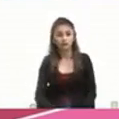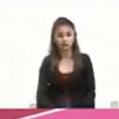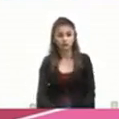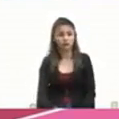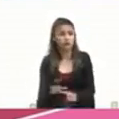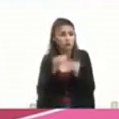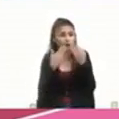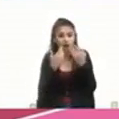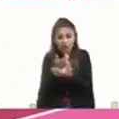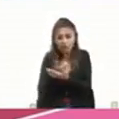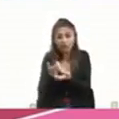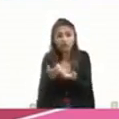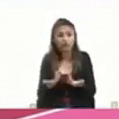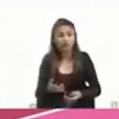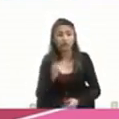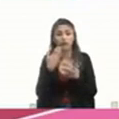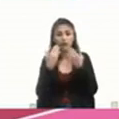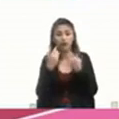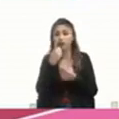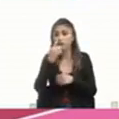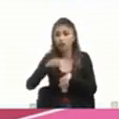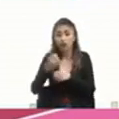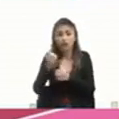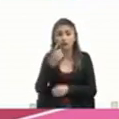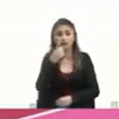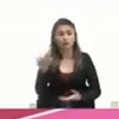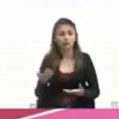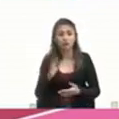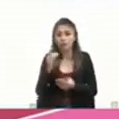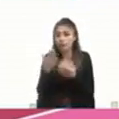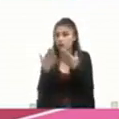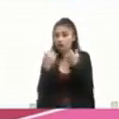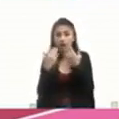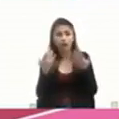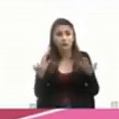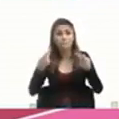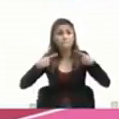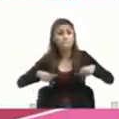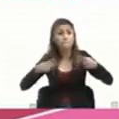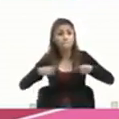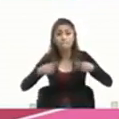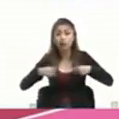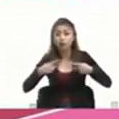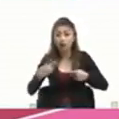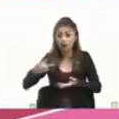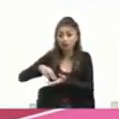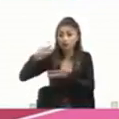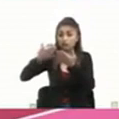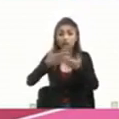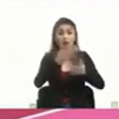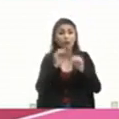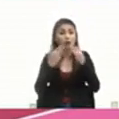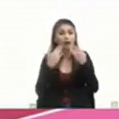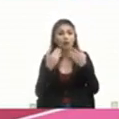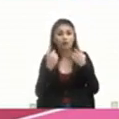No hay recurso humano. El doctor lo ha dicho muy claro. No tenemos ya recursos humanos